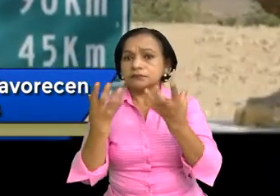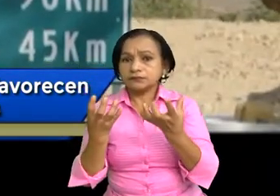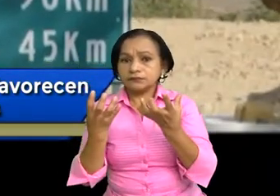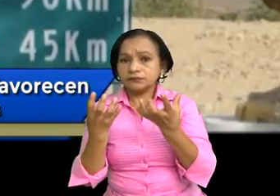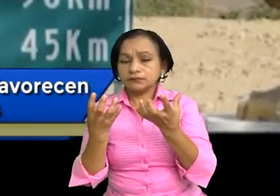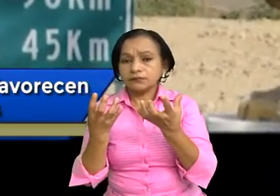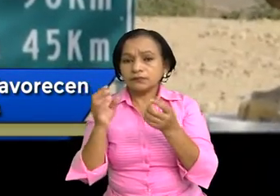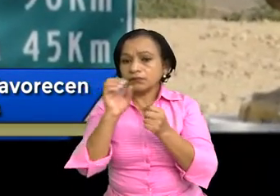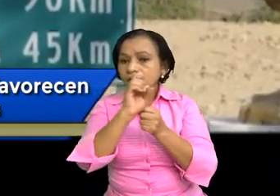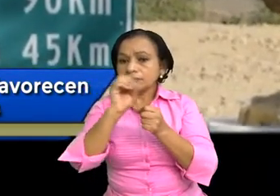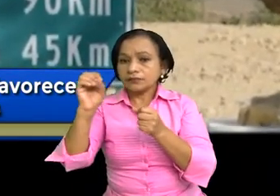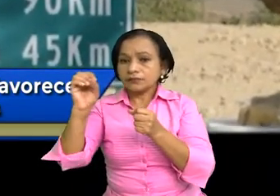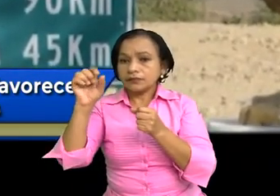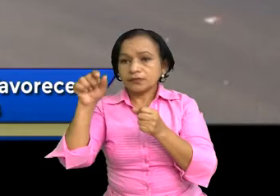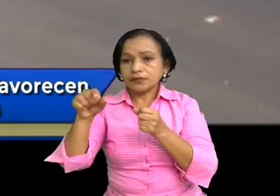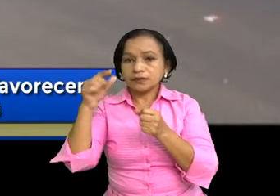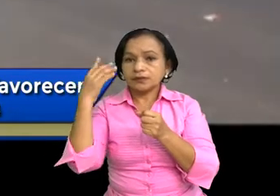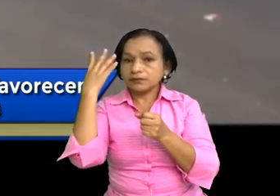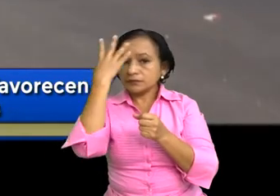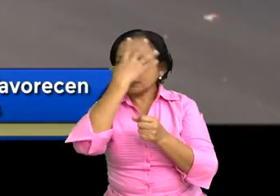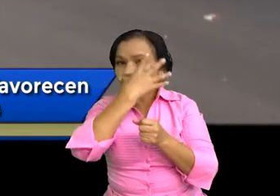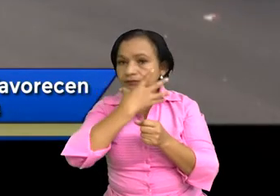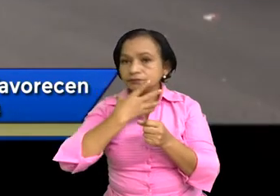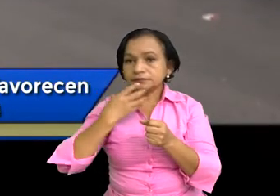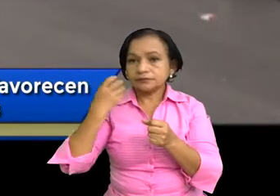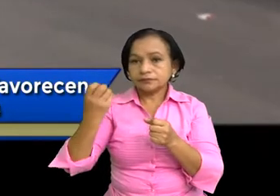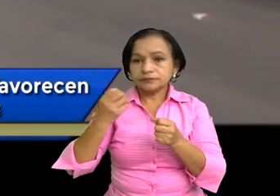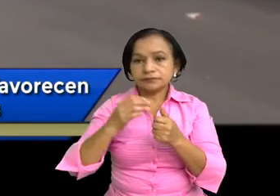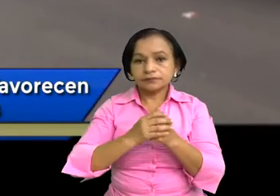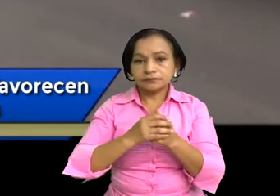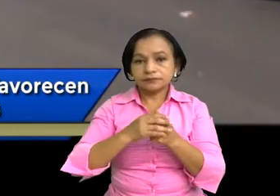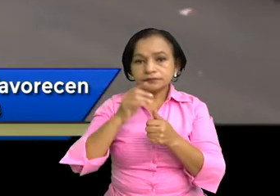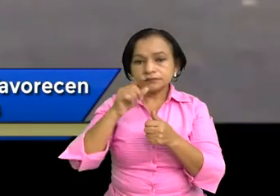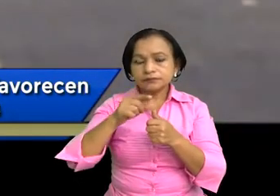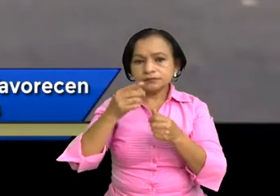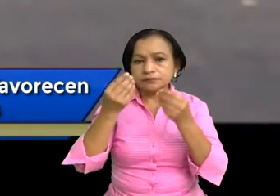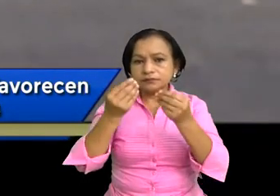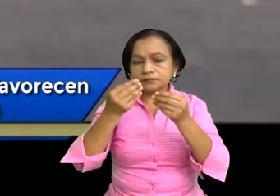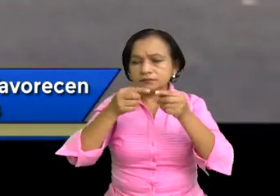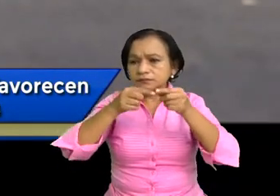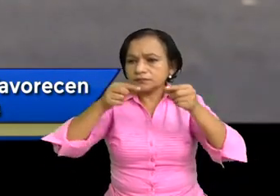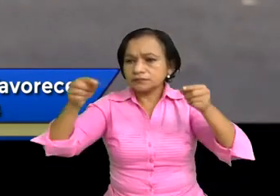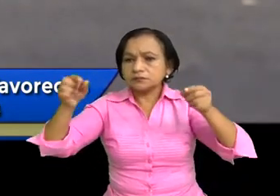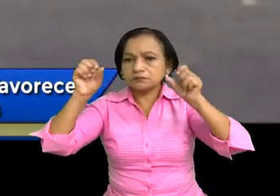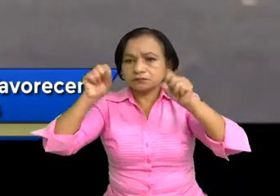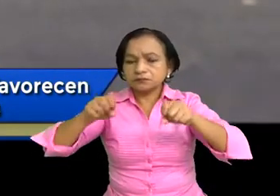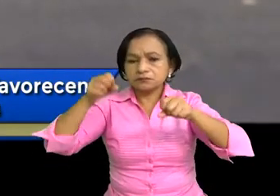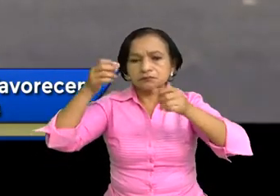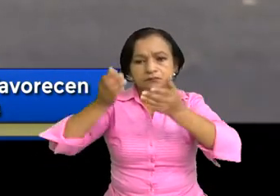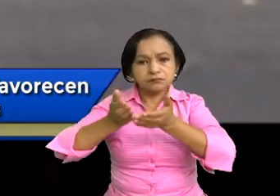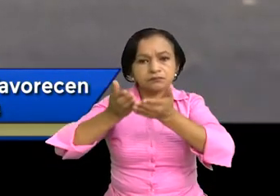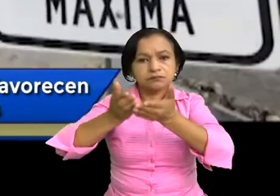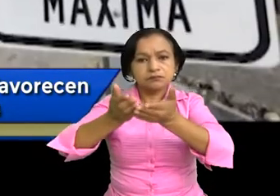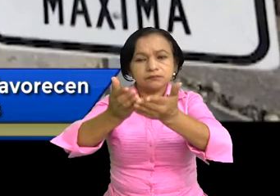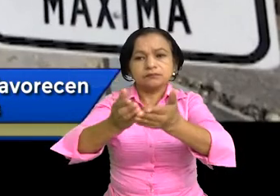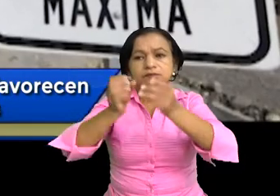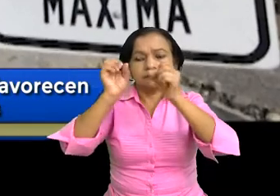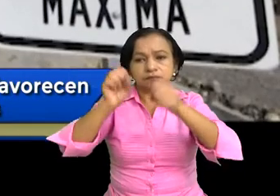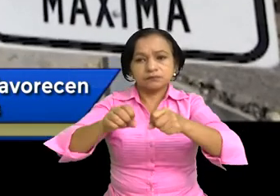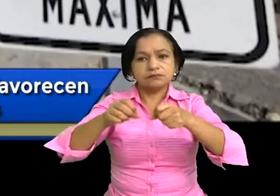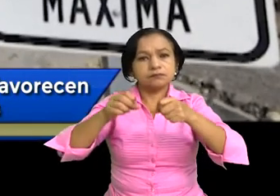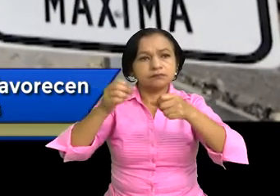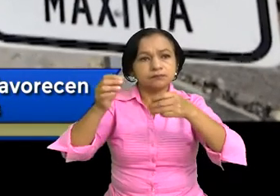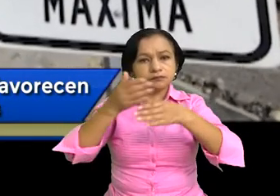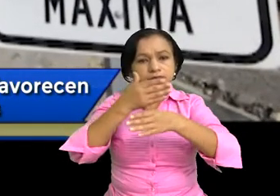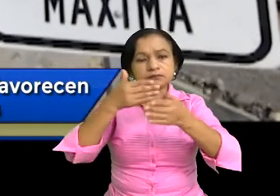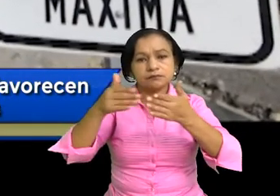de Occidente, es un estero bellísimo, casi de 80 metros de ancho, se puede pescar, se puede navegar, se puede estar en lancha, y